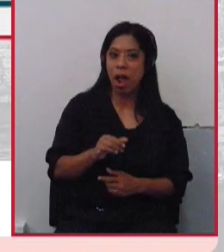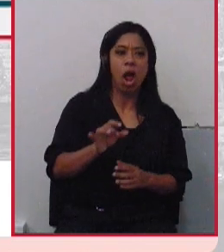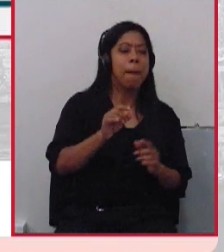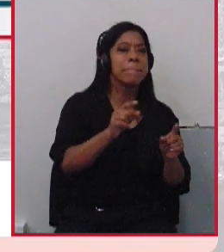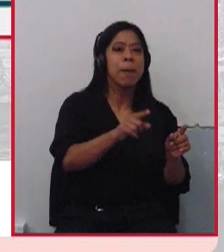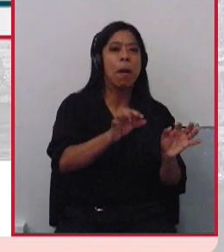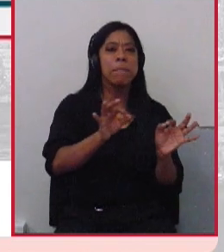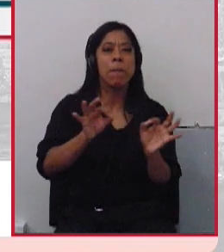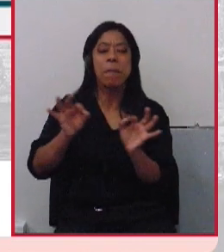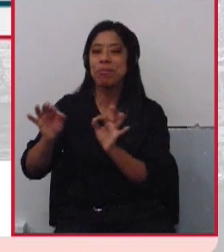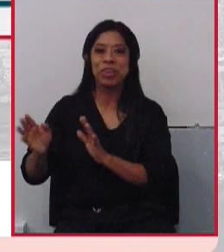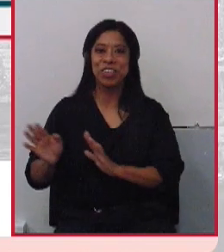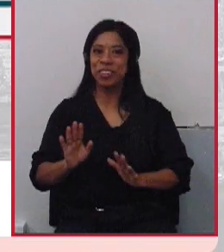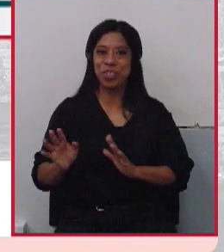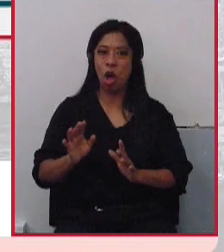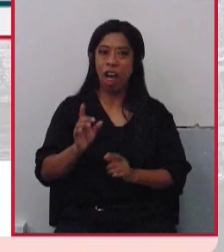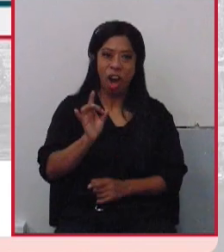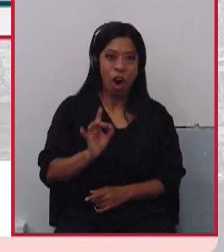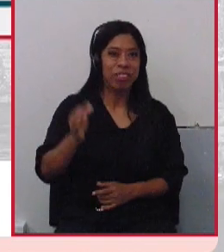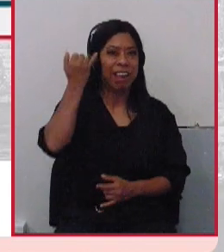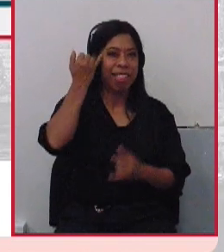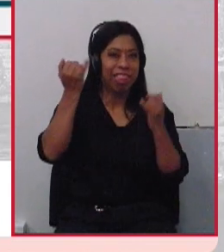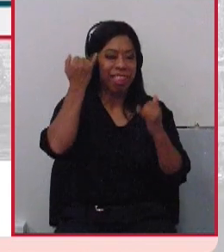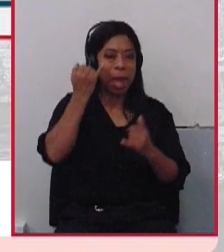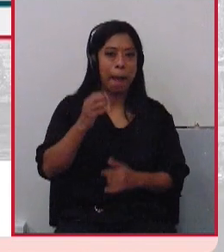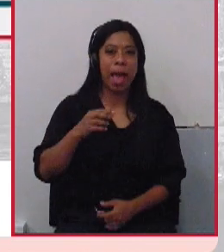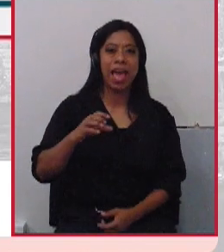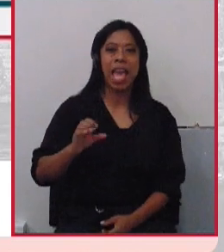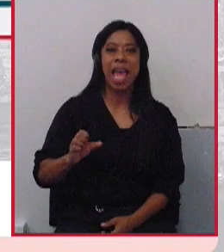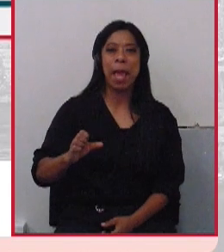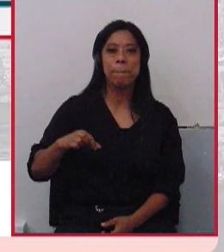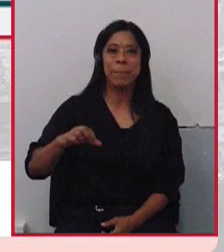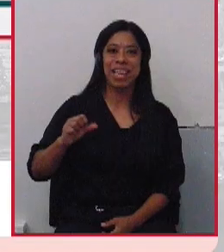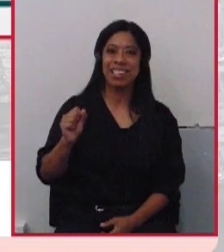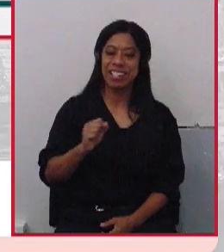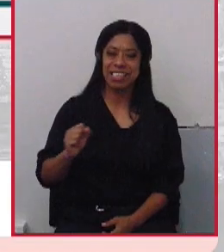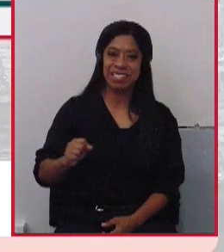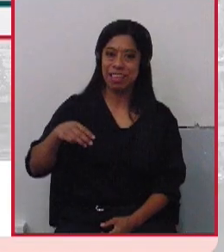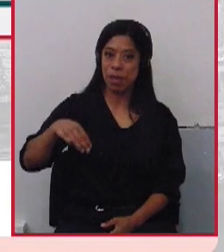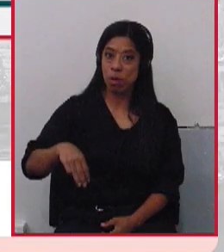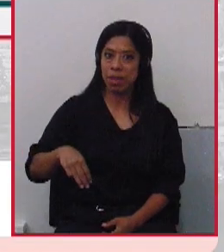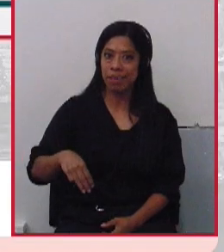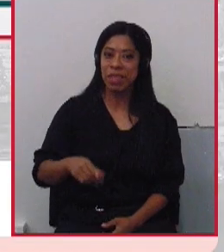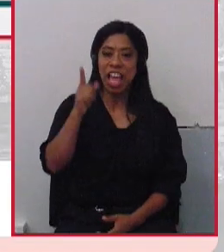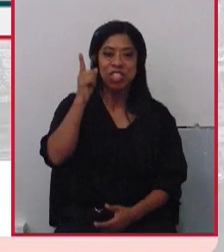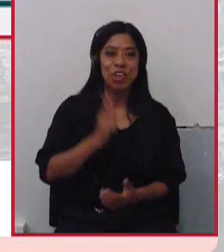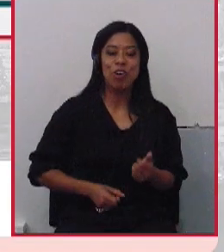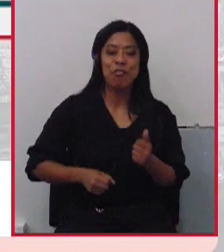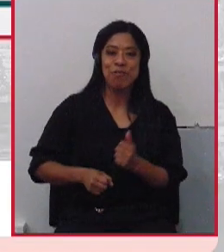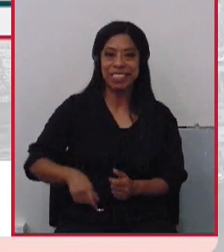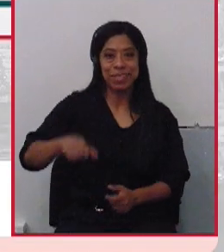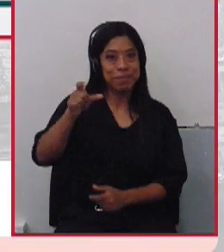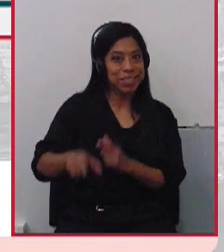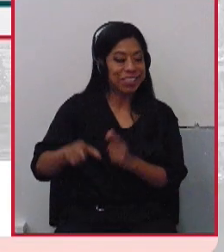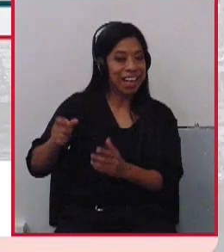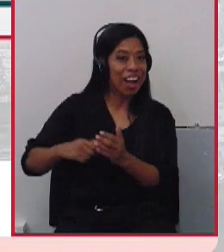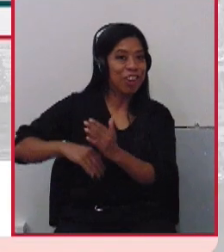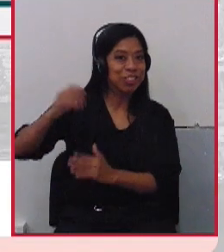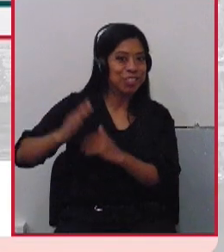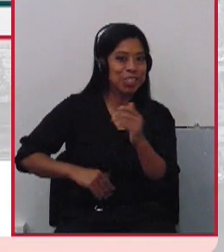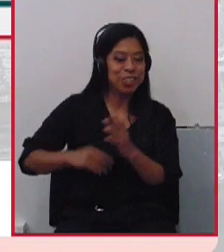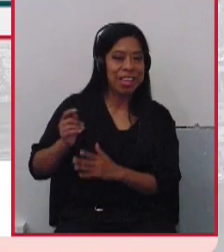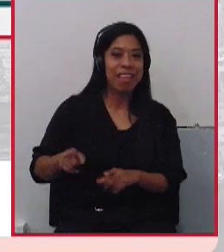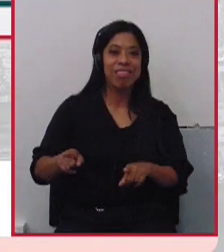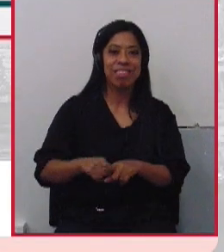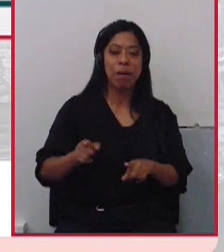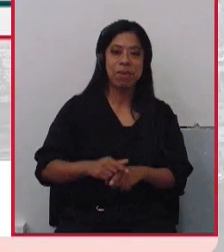no seguir la rutina o no seguir el EPCM. Y eso es un tema de confianza entre el que construye y el